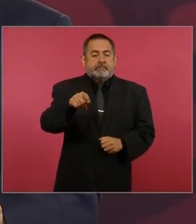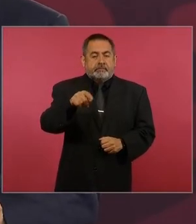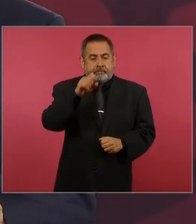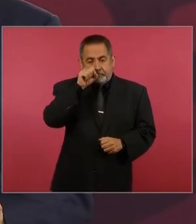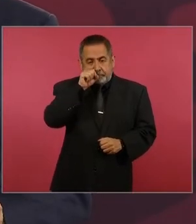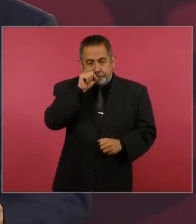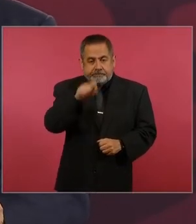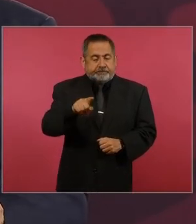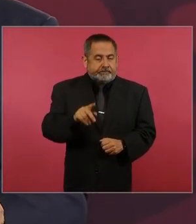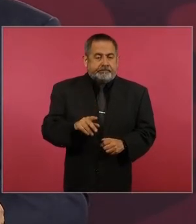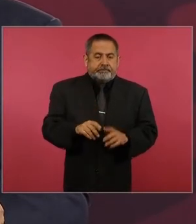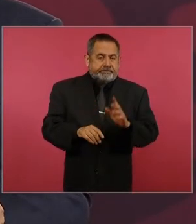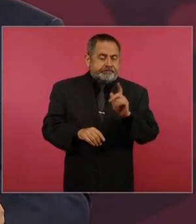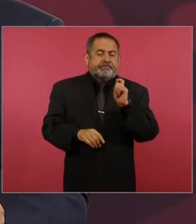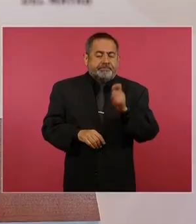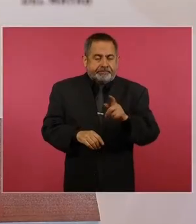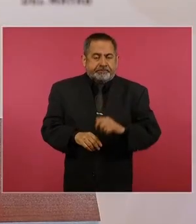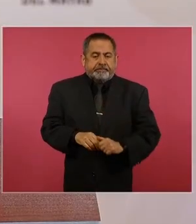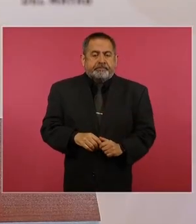también no nos debe